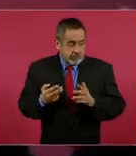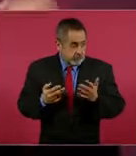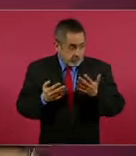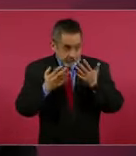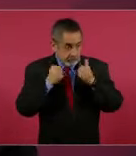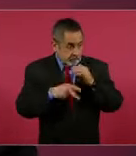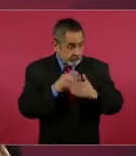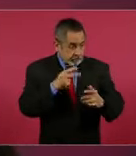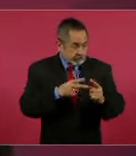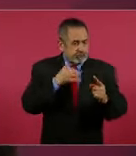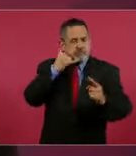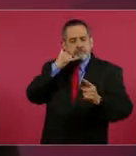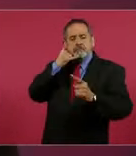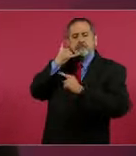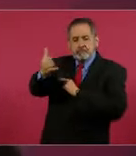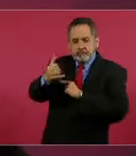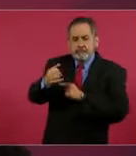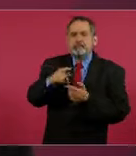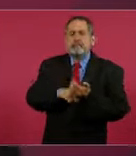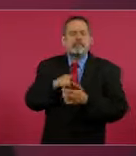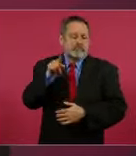Entonces, desde